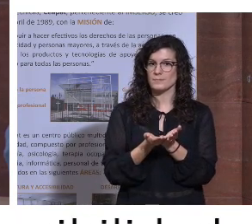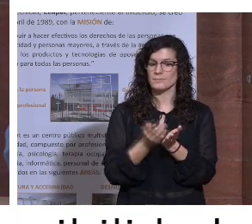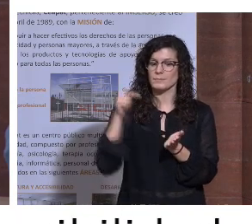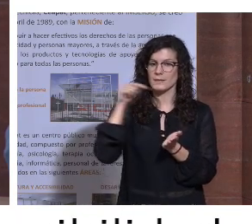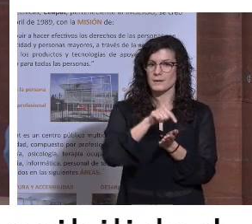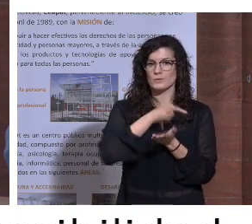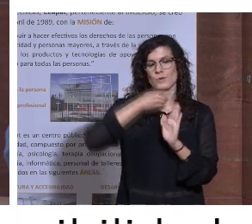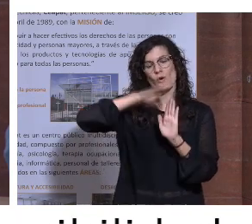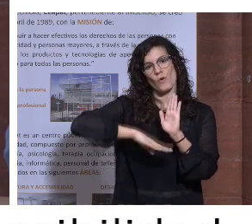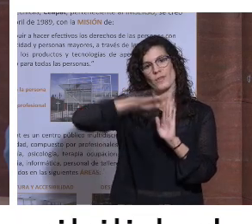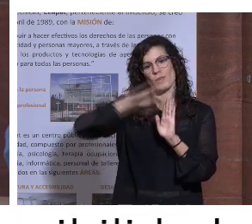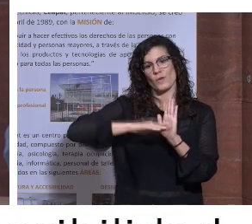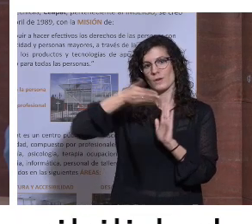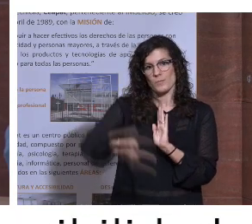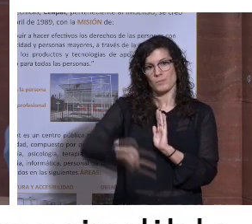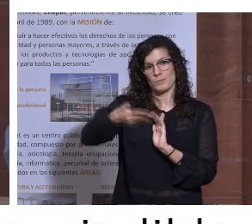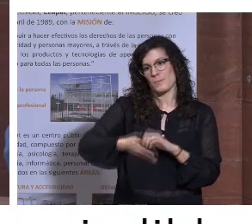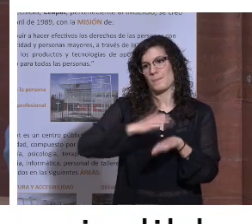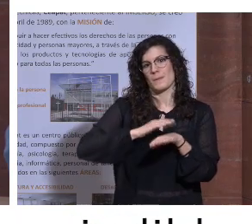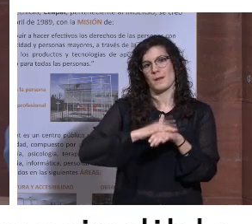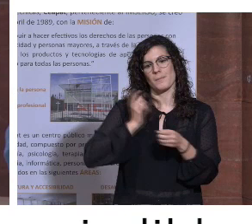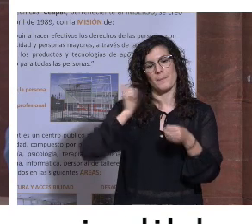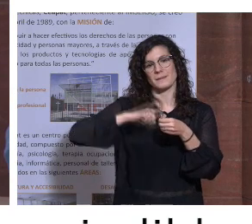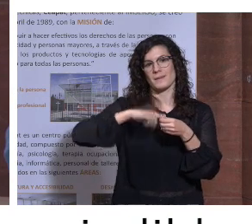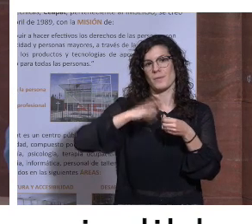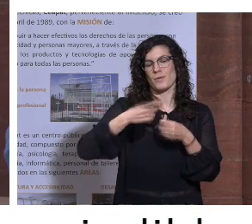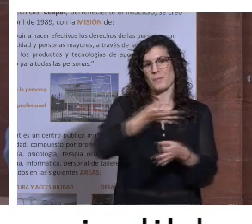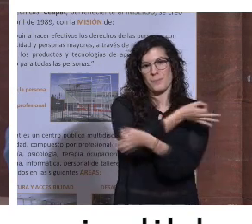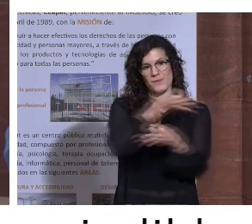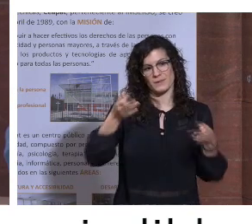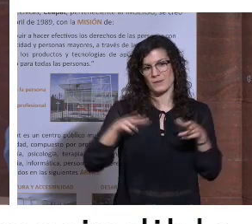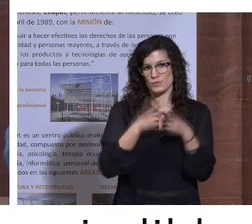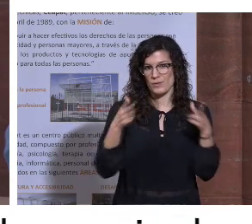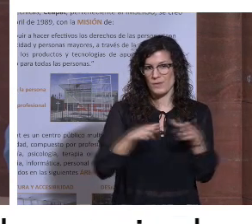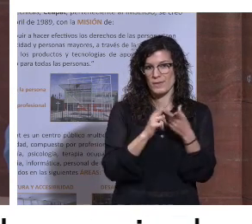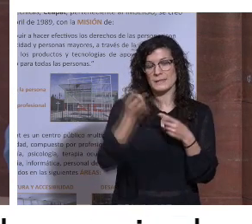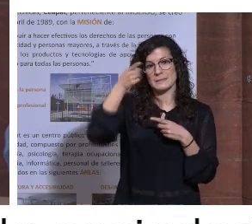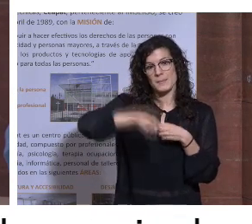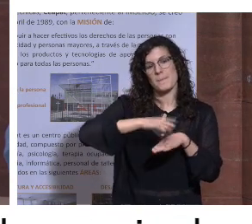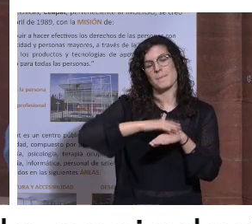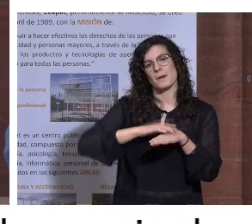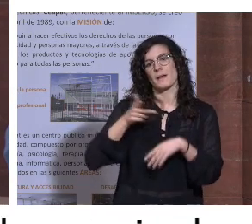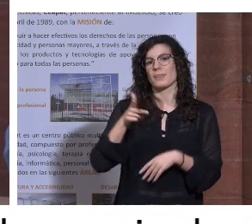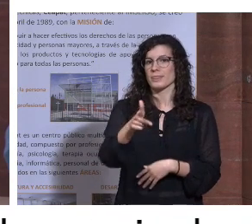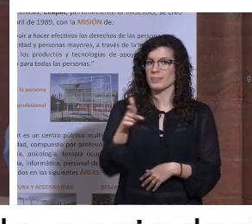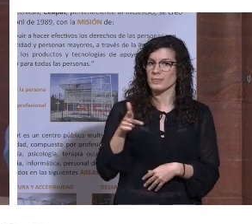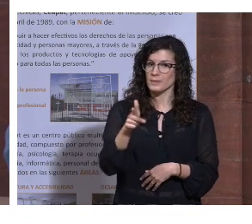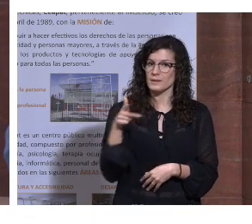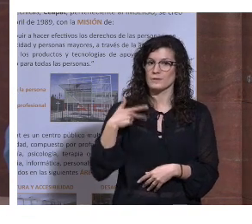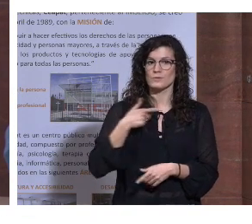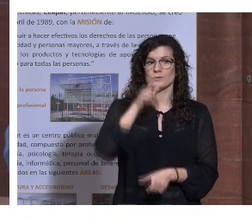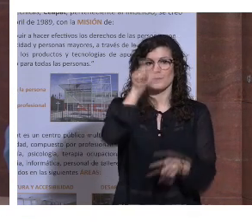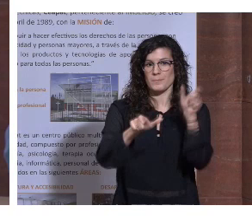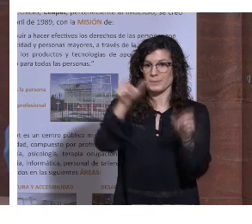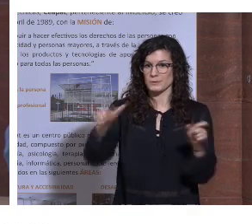una condición imprescindible para una participación plena en la sociedad y también para hacer efectivos los derechos de todos y cada